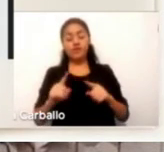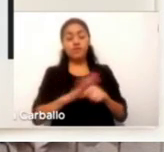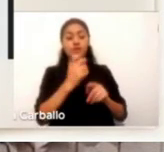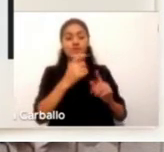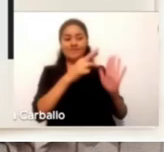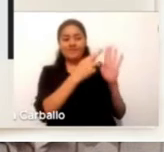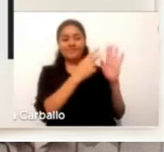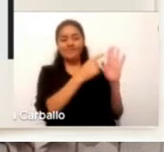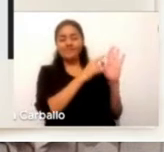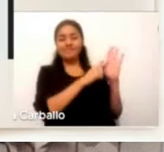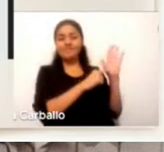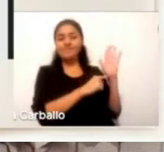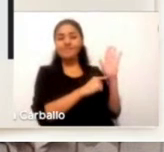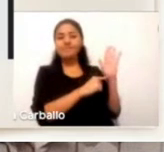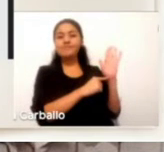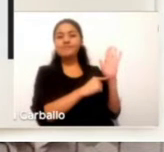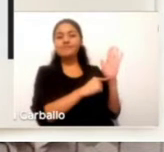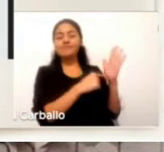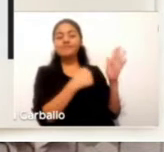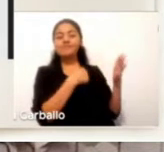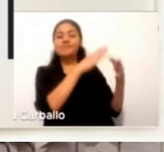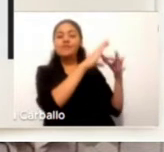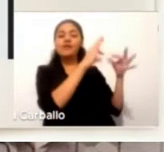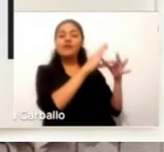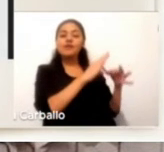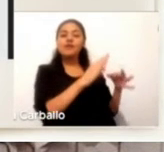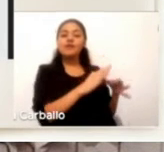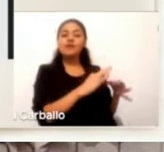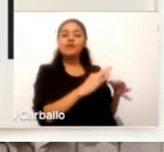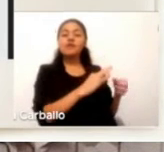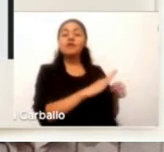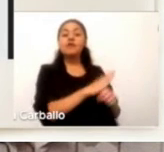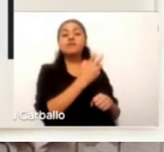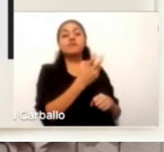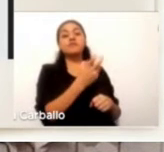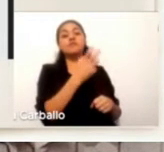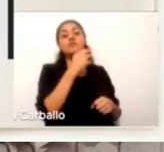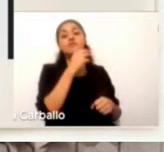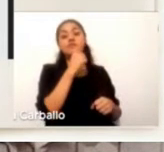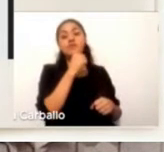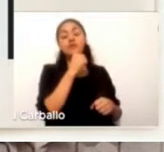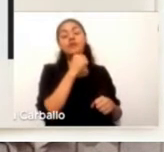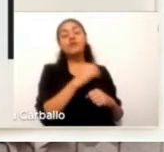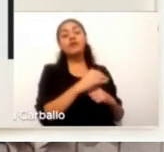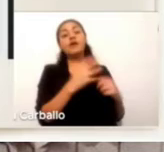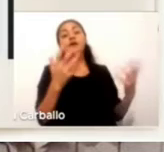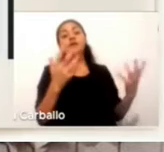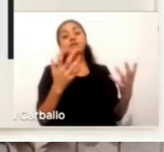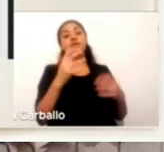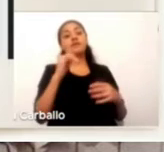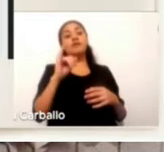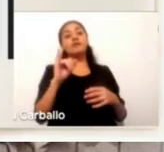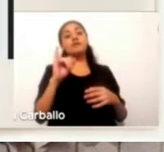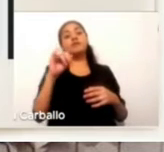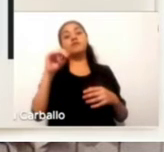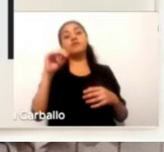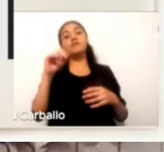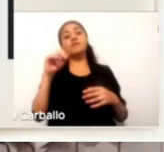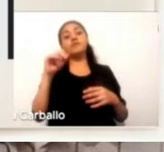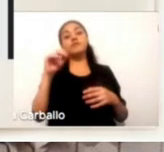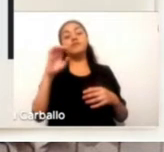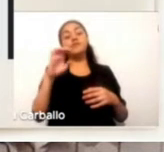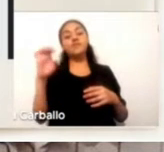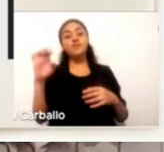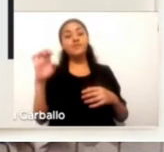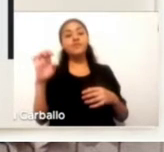expuestas, esta ponencia considera que no le asiste la razón al partido actor al invocar que el Instituto Estatal Electoral no actuó con apego